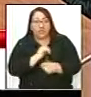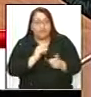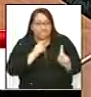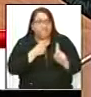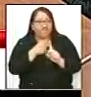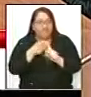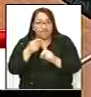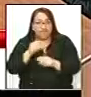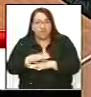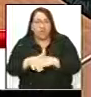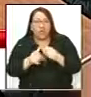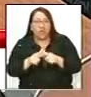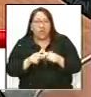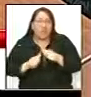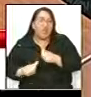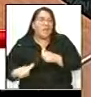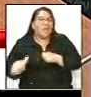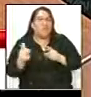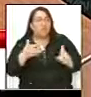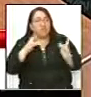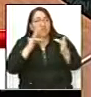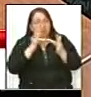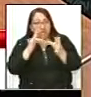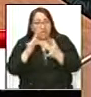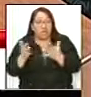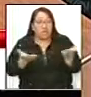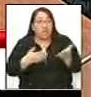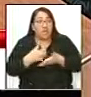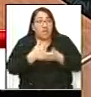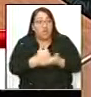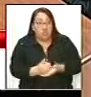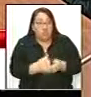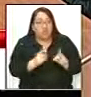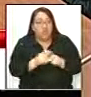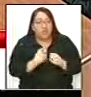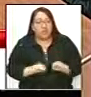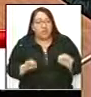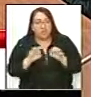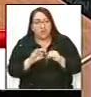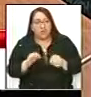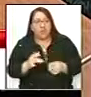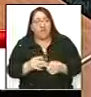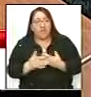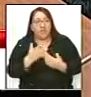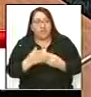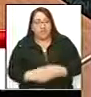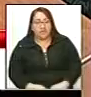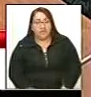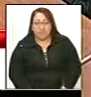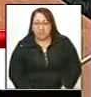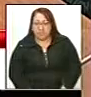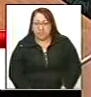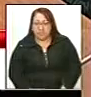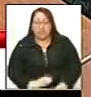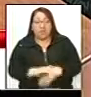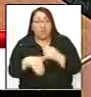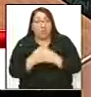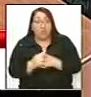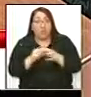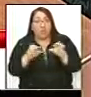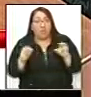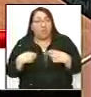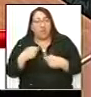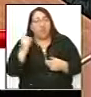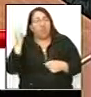llegar a los lugares más lejanos y que los servicios que nosotros brindamos sean los más sencillos, ¿no? Sencillos para la población, que no tengan